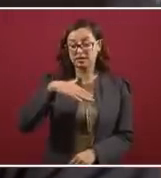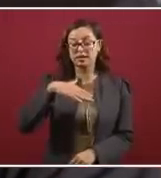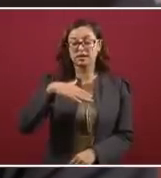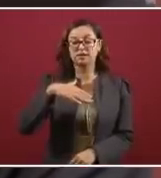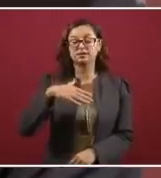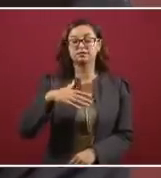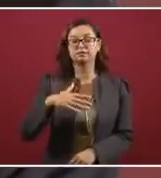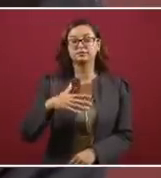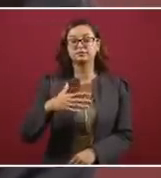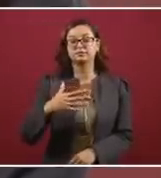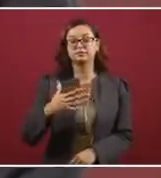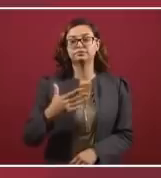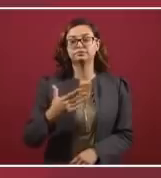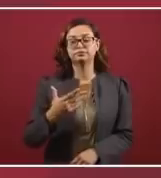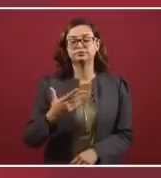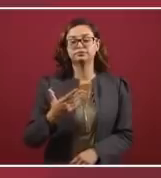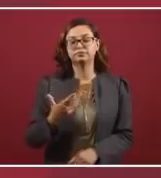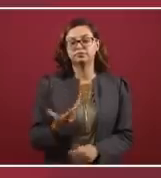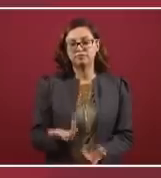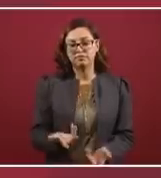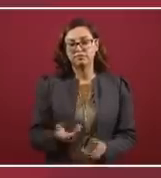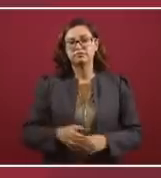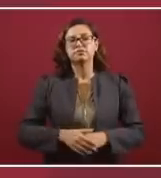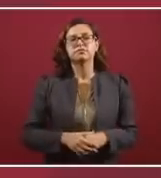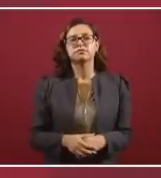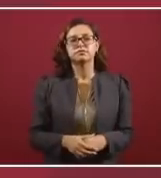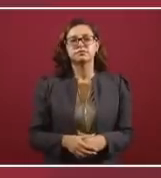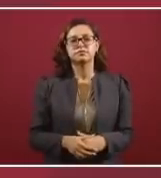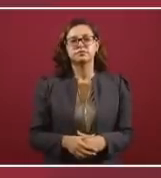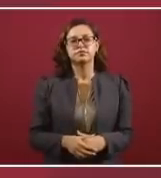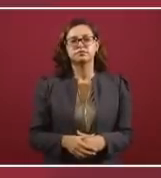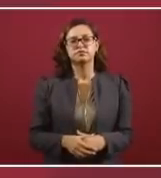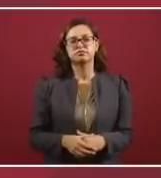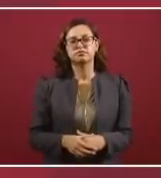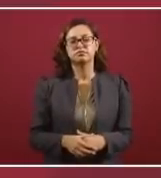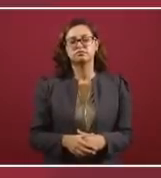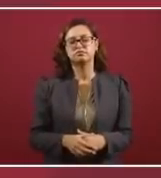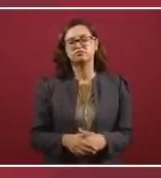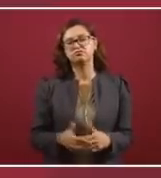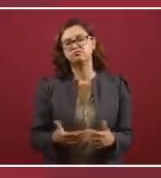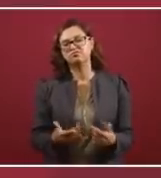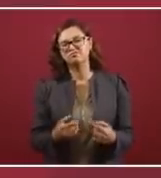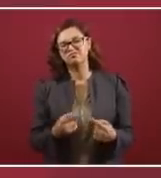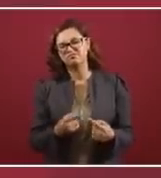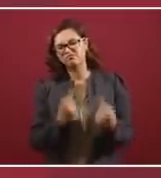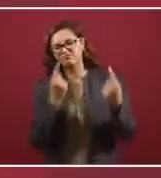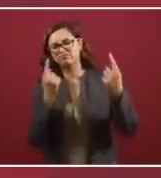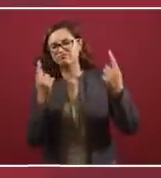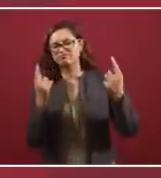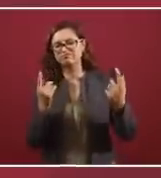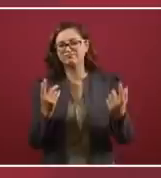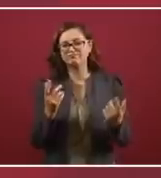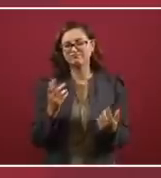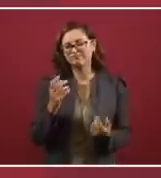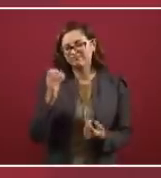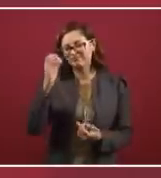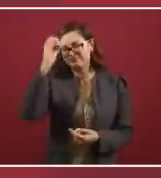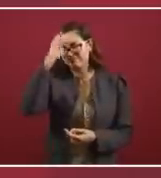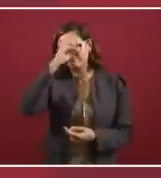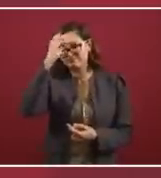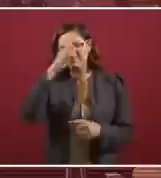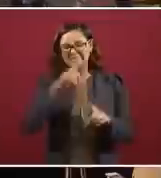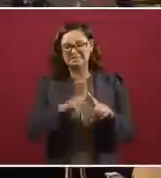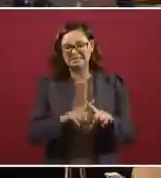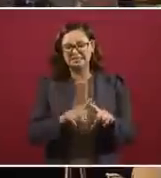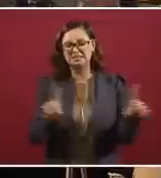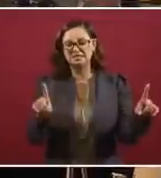había diferencias, había discrepancias, incluso se estaba a